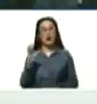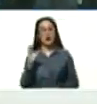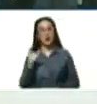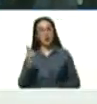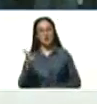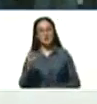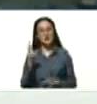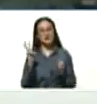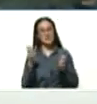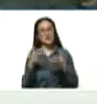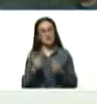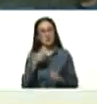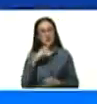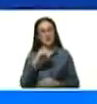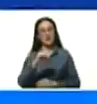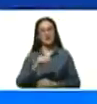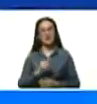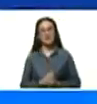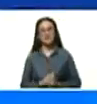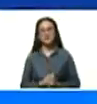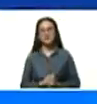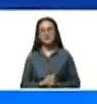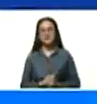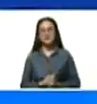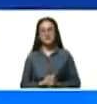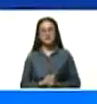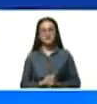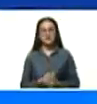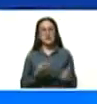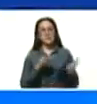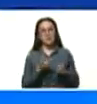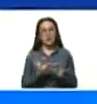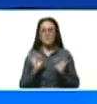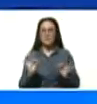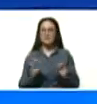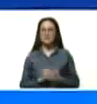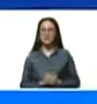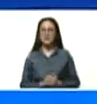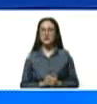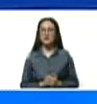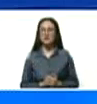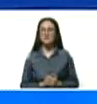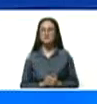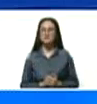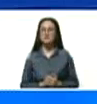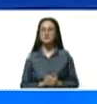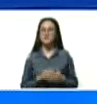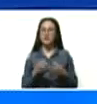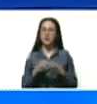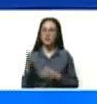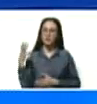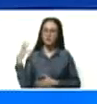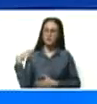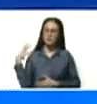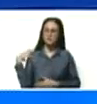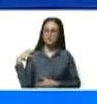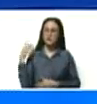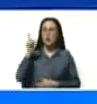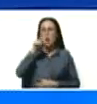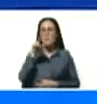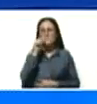la seguridad. Aquí están presentes invitados especiales, el almirante en jefe